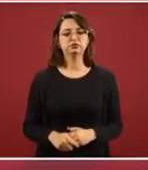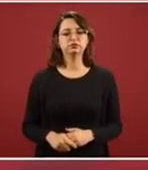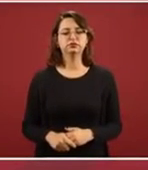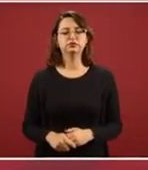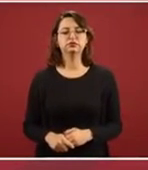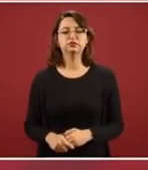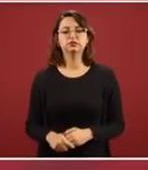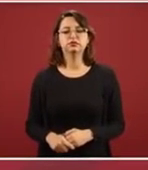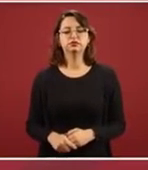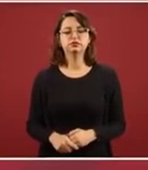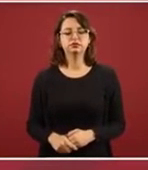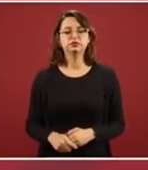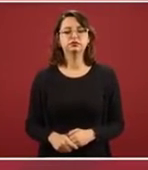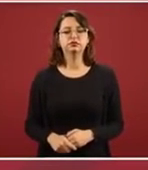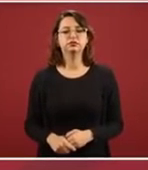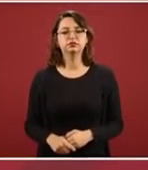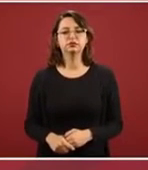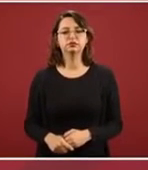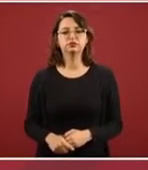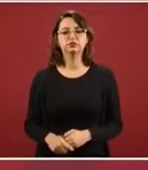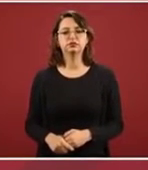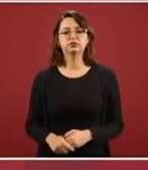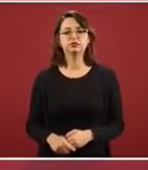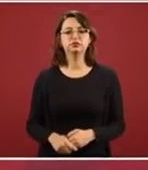la gente podía